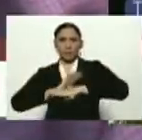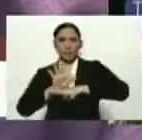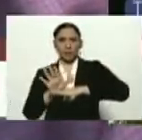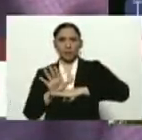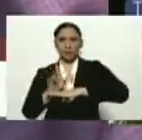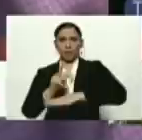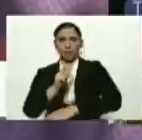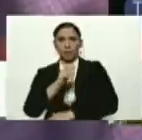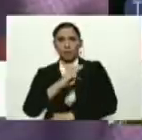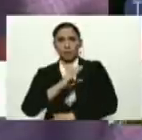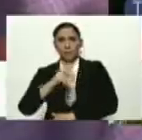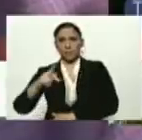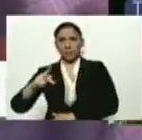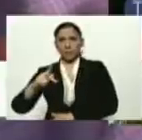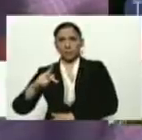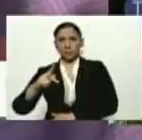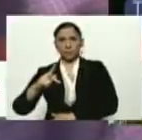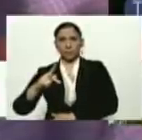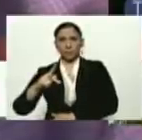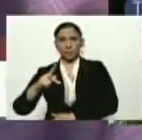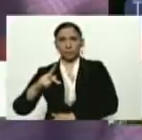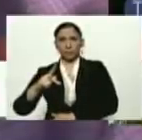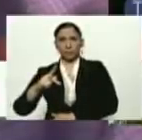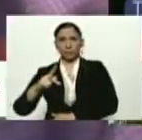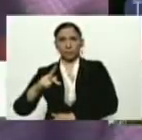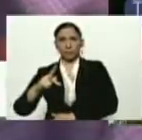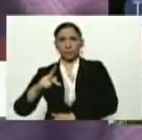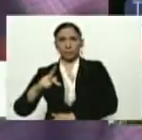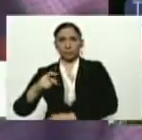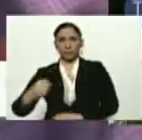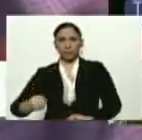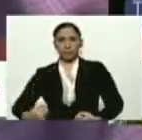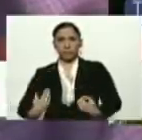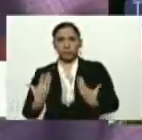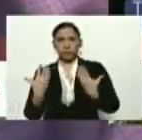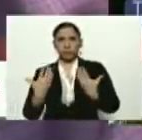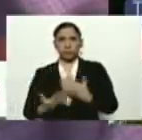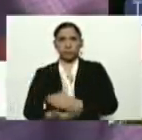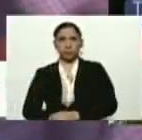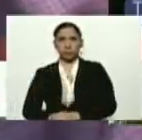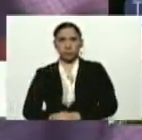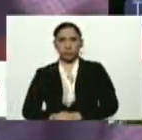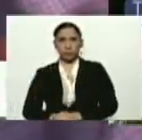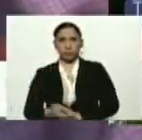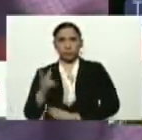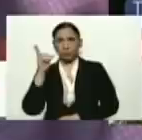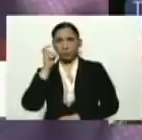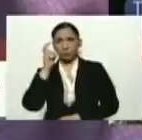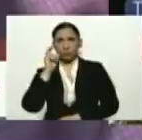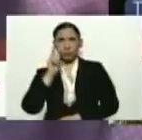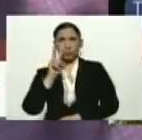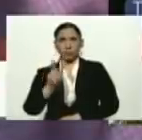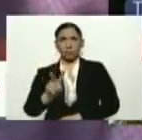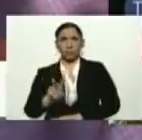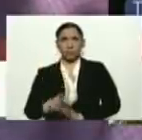TCP. Una enorme alegría, una emoción escucharlos, verlos por